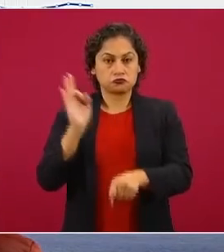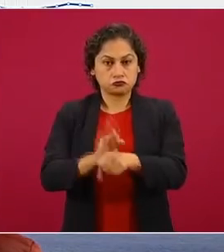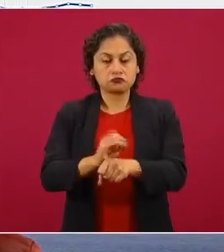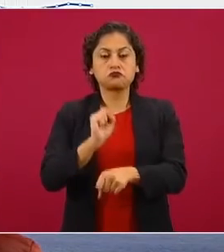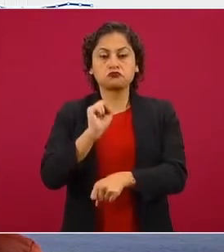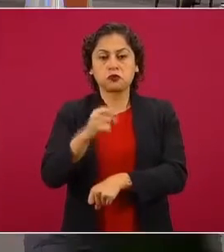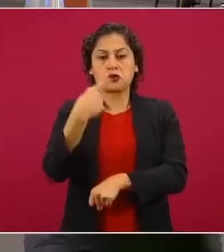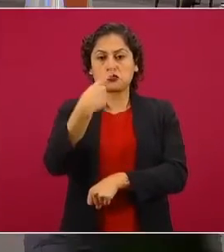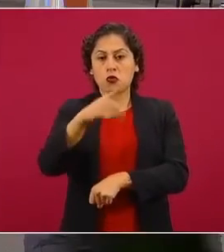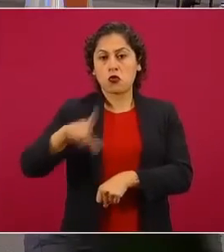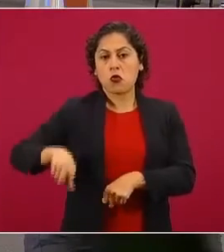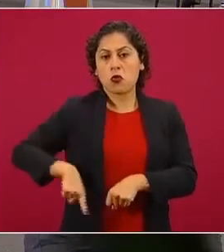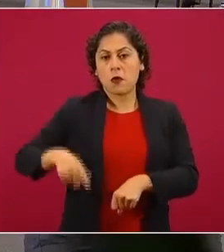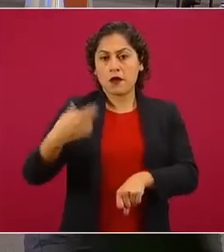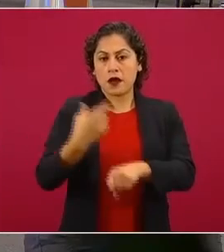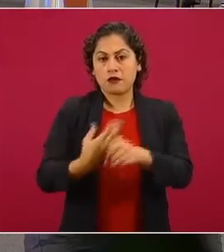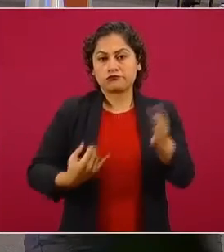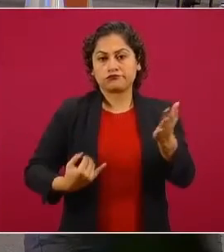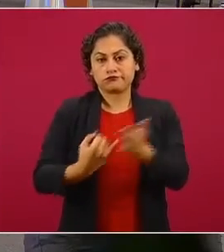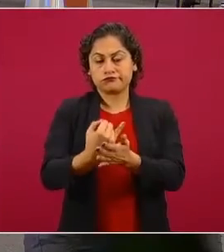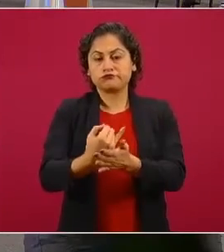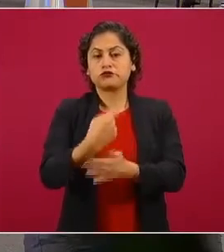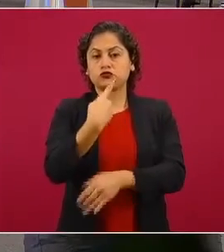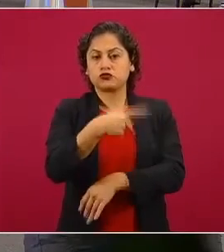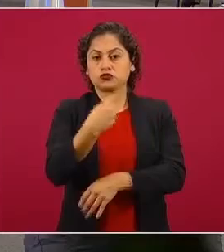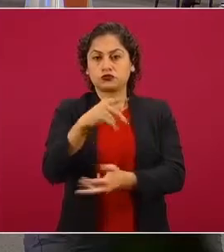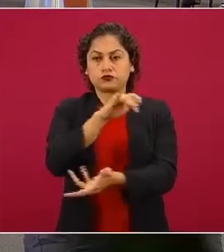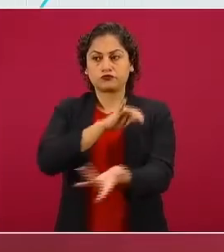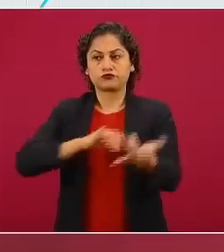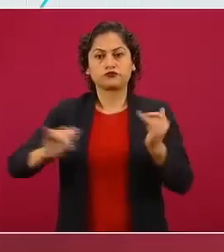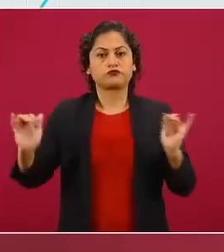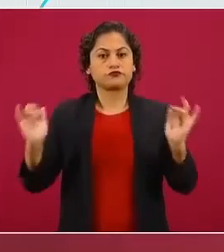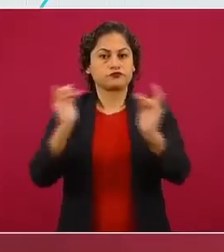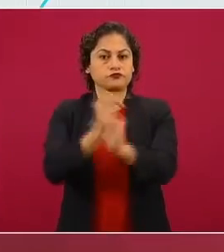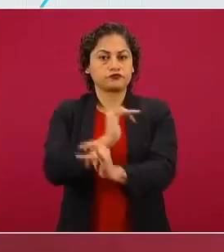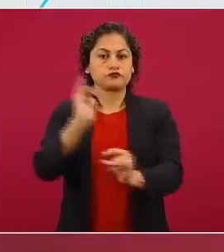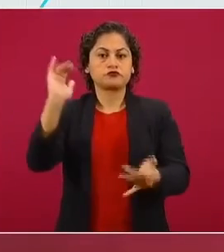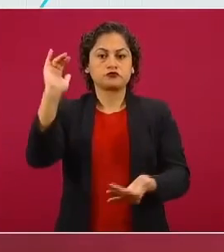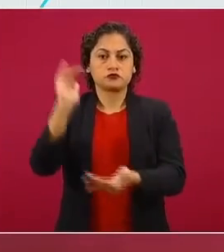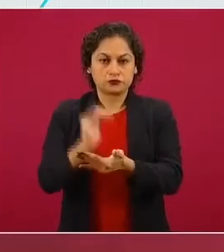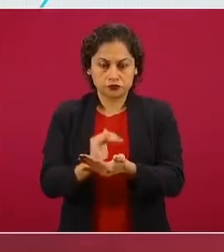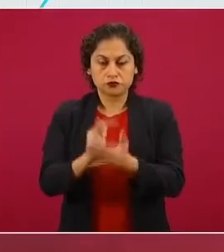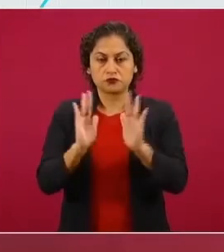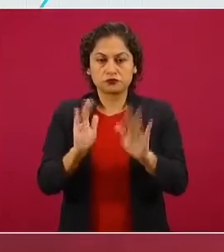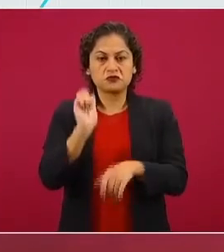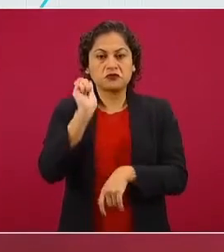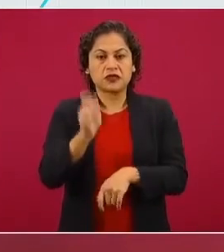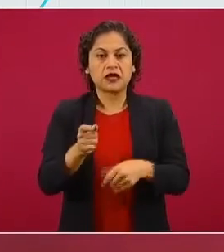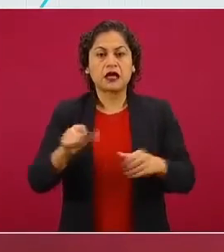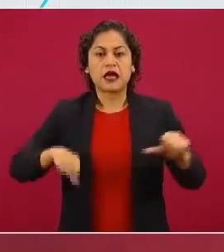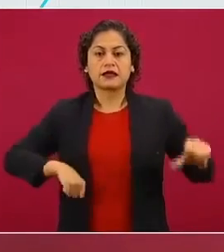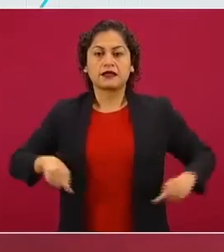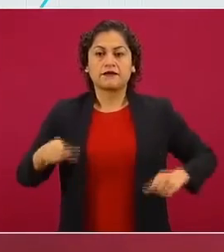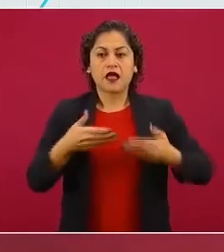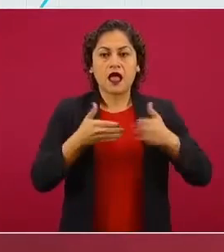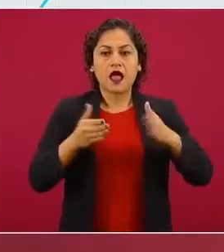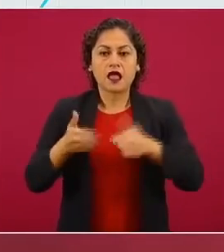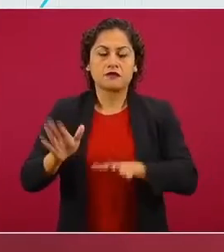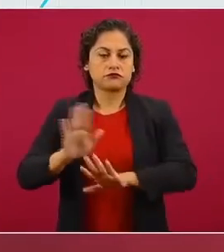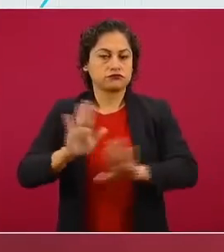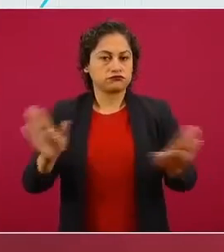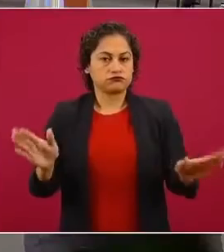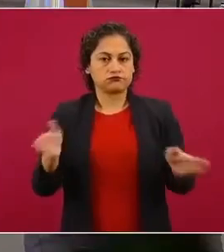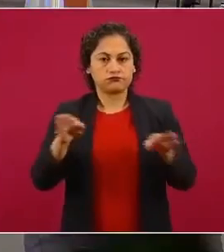estado para lograr regular la movilidad en el espacio público, es decir, que no se abran actividades anticipadamente. Todavía